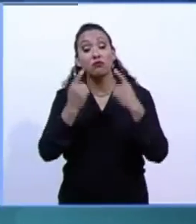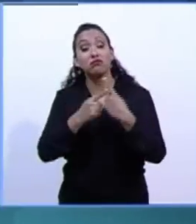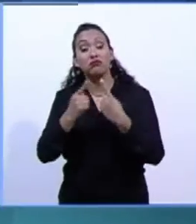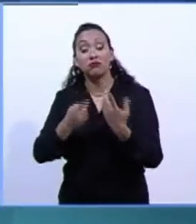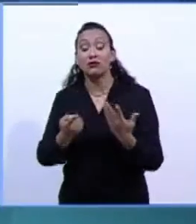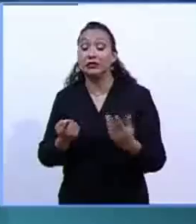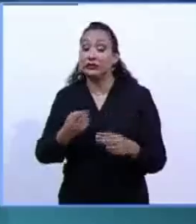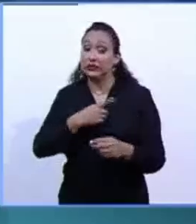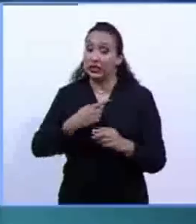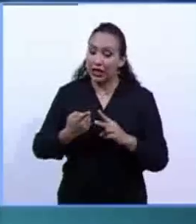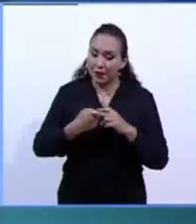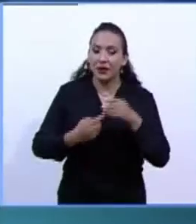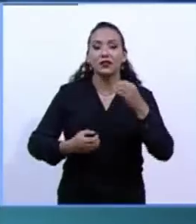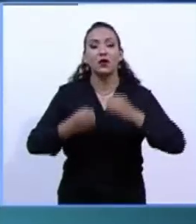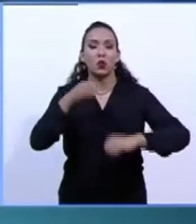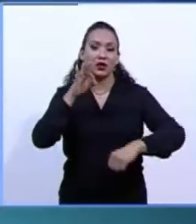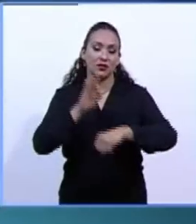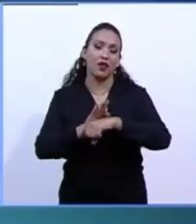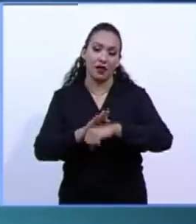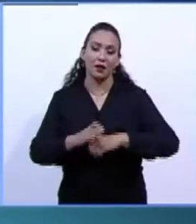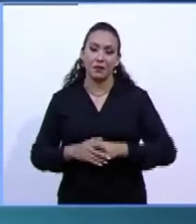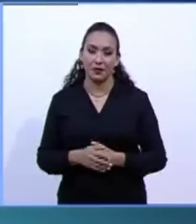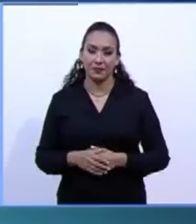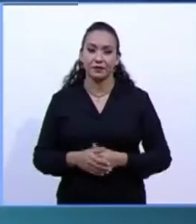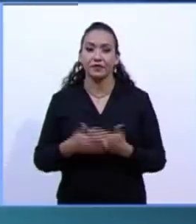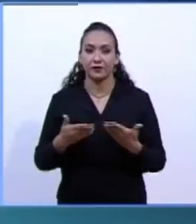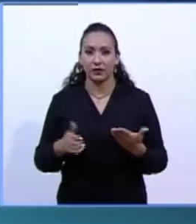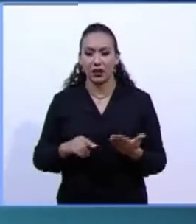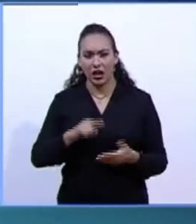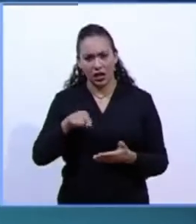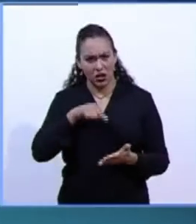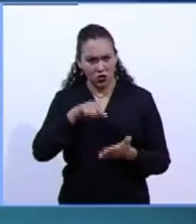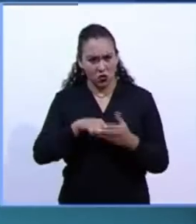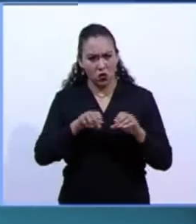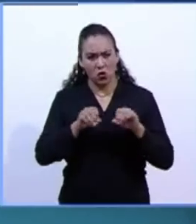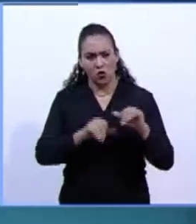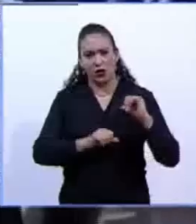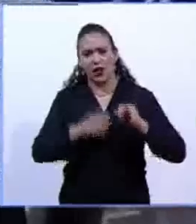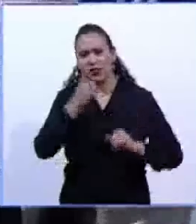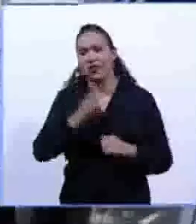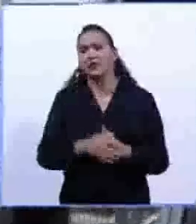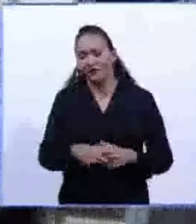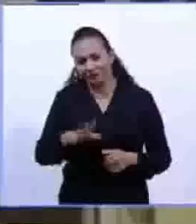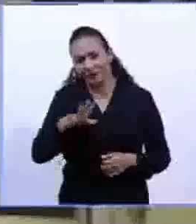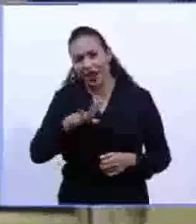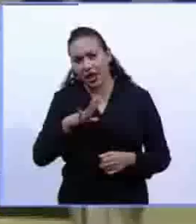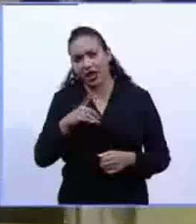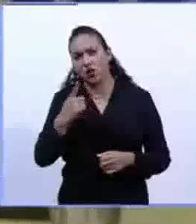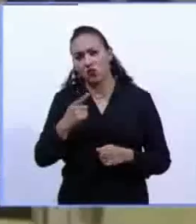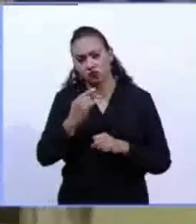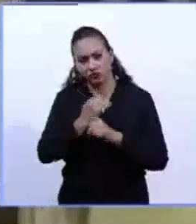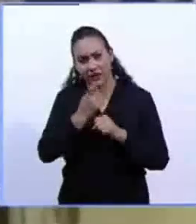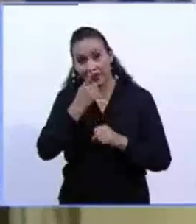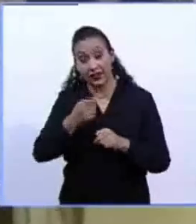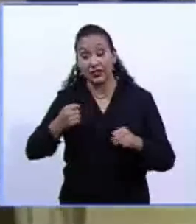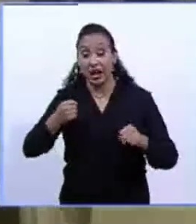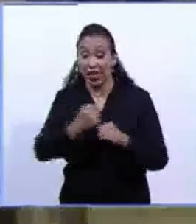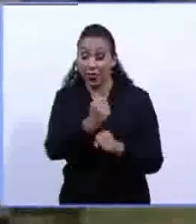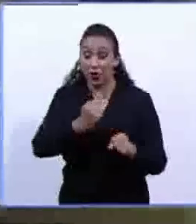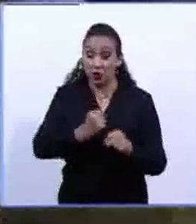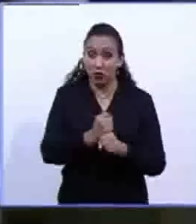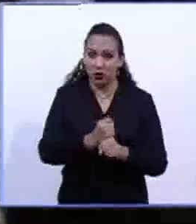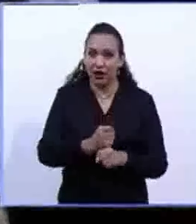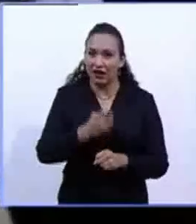tuvieron que iniciar un juicio de amparo. El Centro PRO indicó que entre lo que destaca está el diagnóstico que reconoce que la tortura sigue siendo un